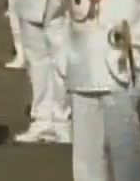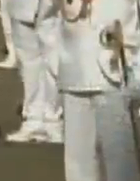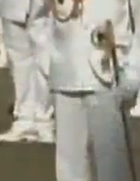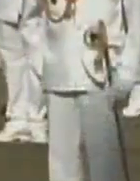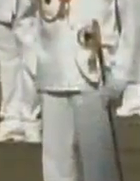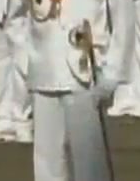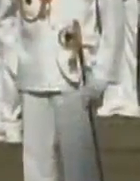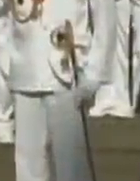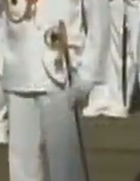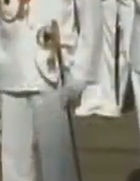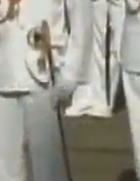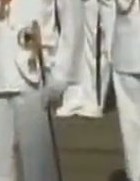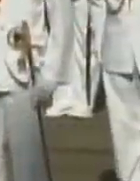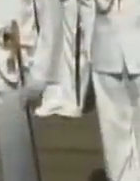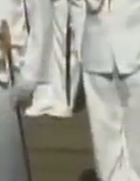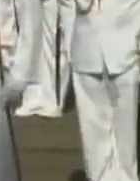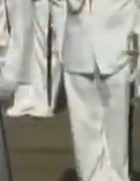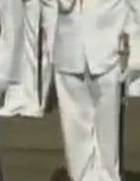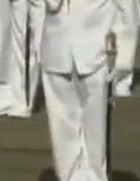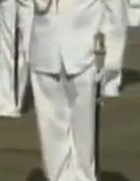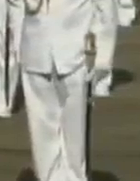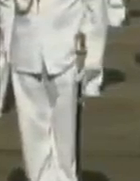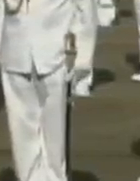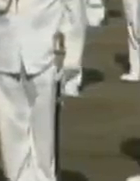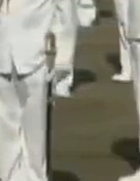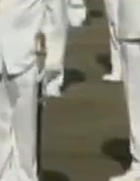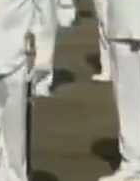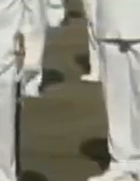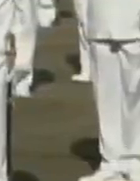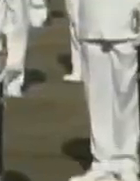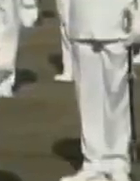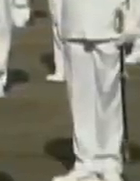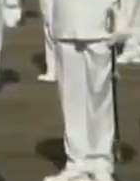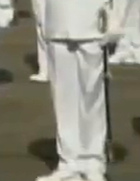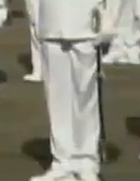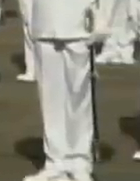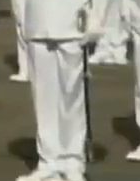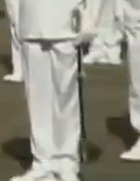non para la garantía de la seguridad del Estado venezolano.